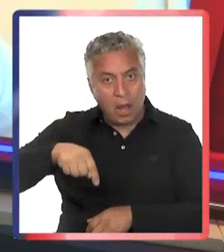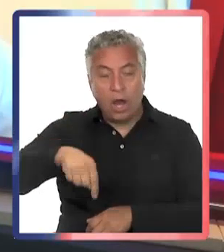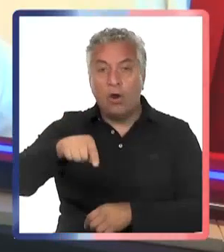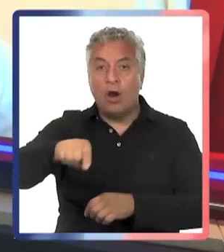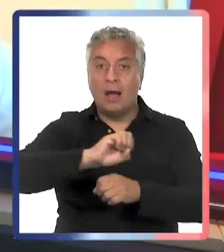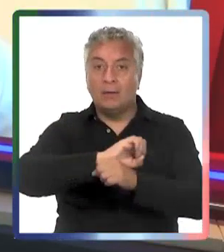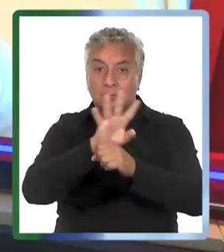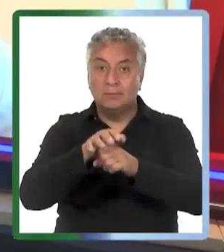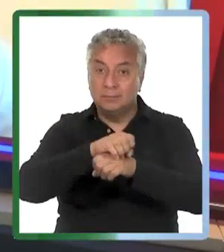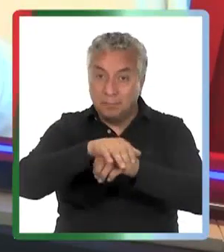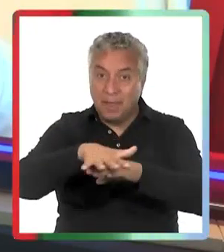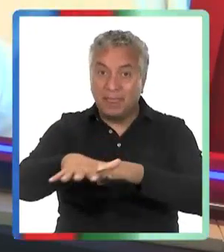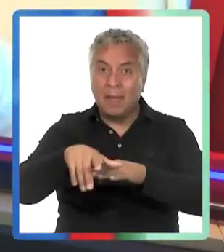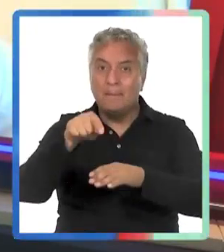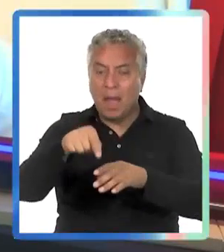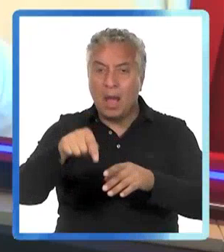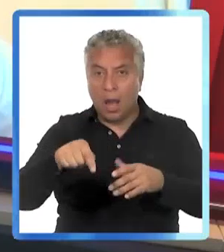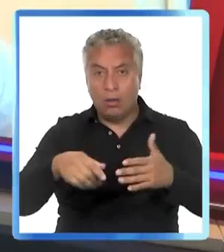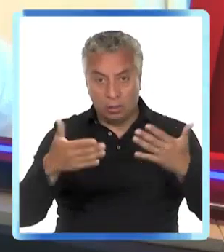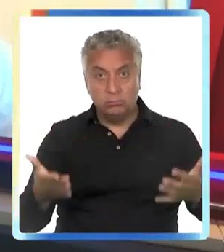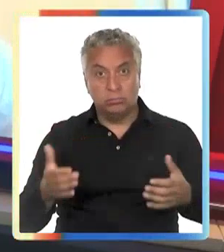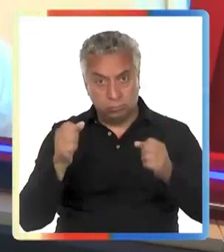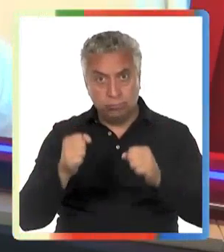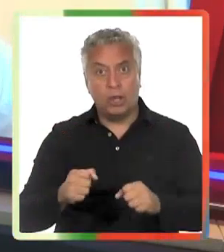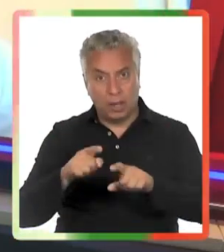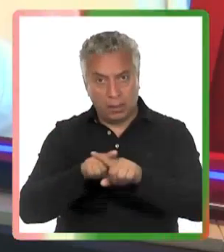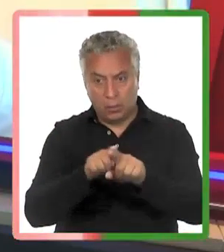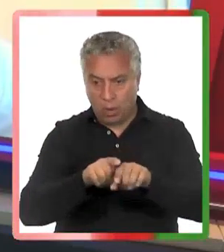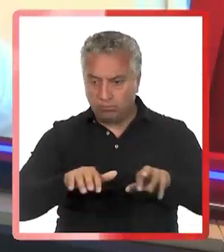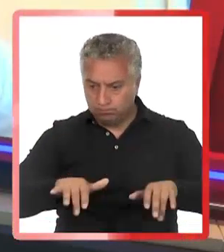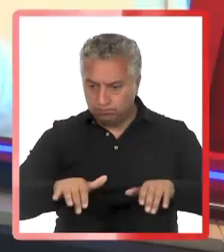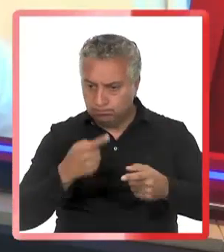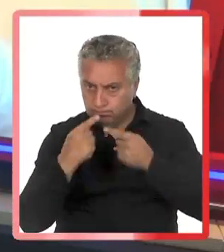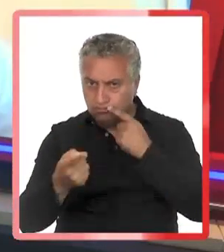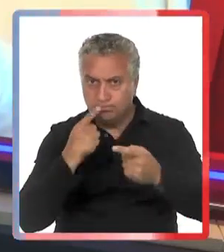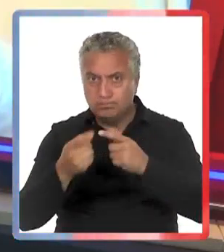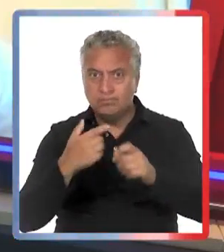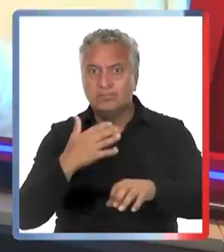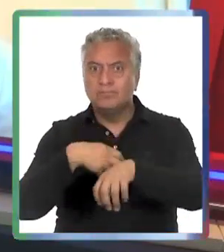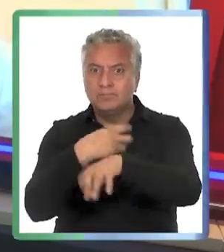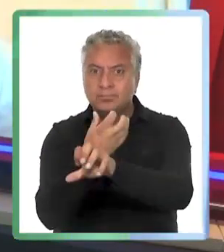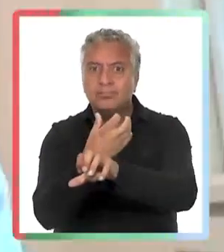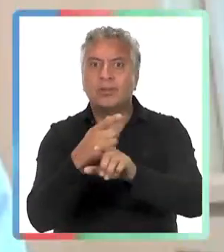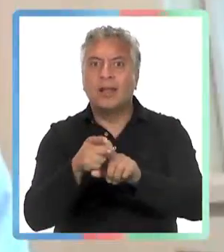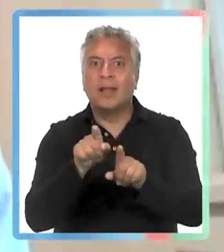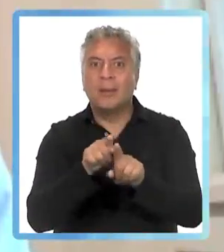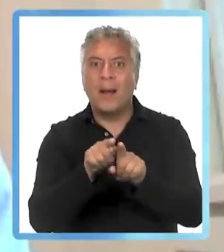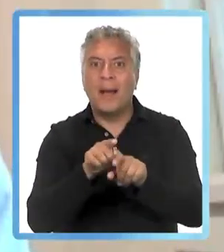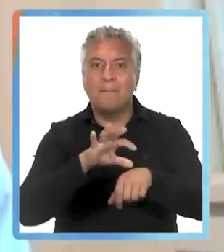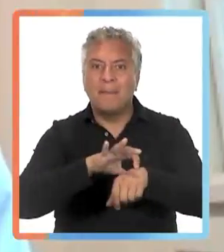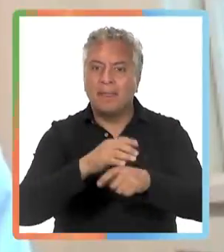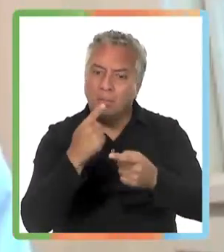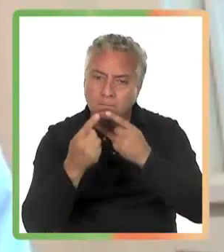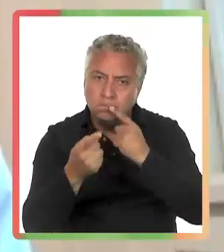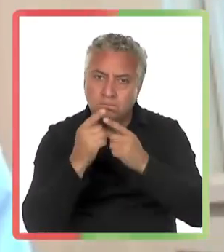pandemia ha sido que la telemedicina puede ayudar mucho y puede impactar la salud de muchas personas, llegar a los hogares. Eso era